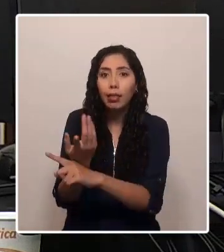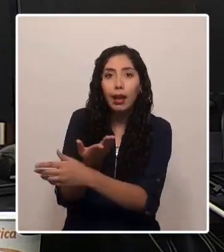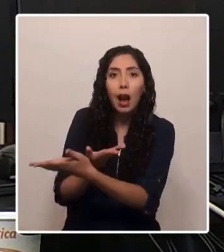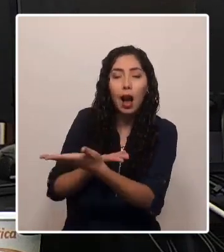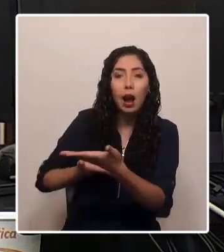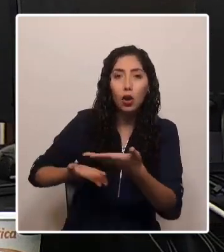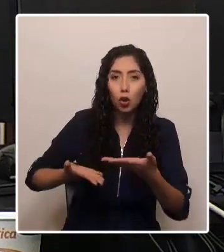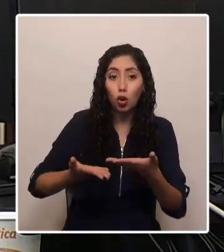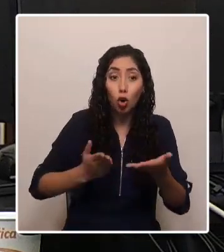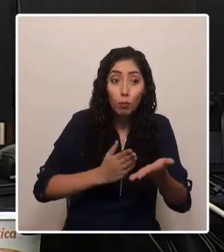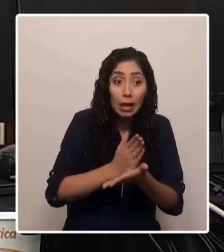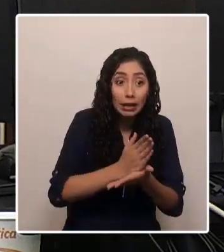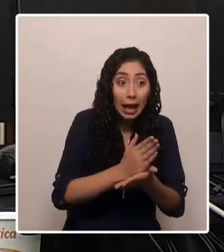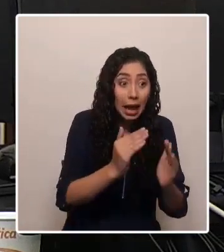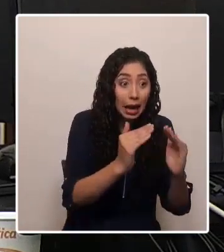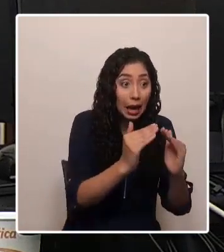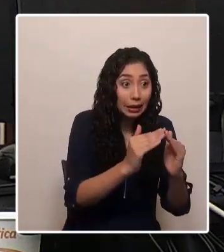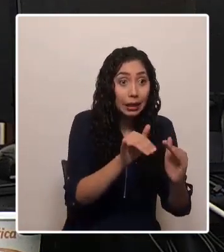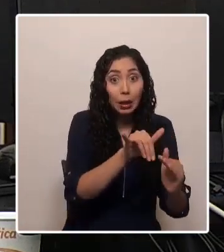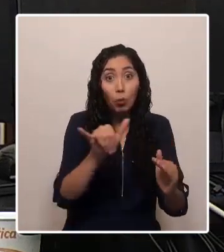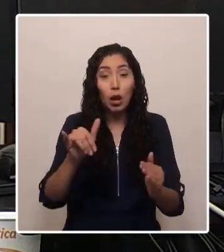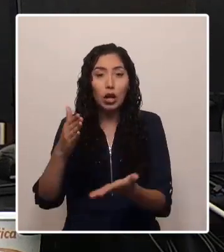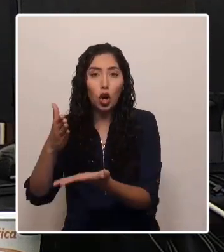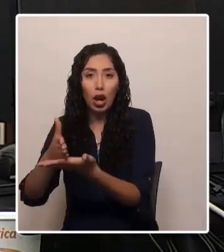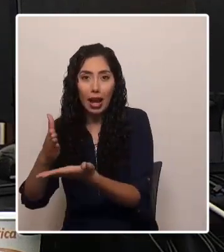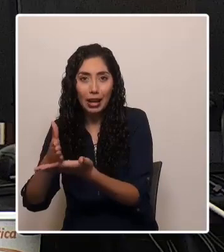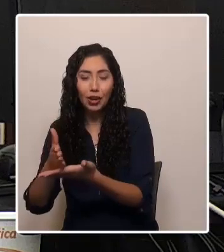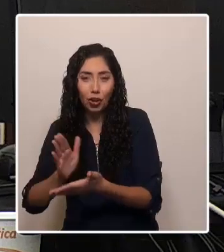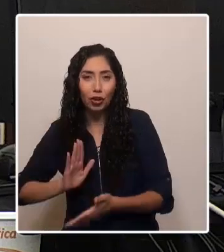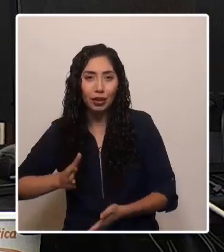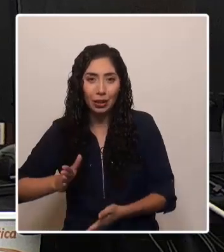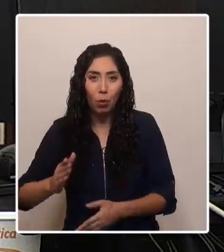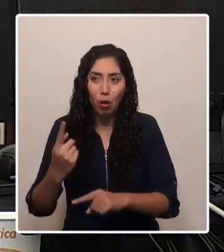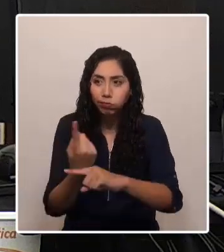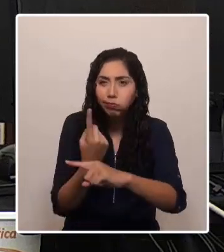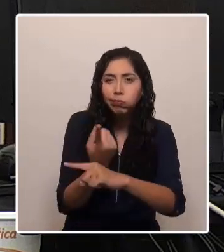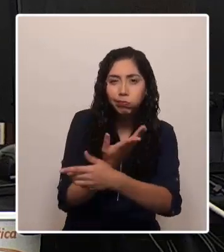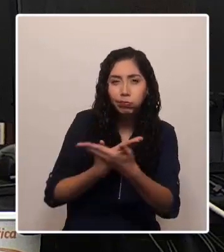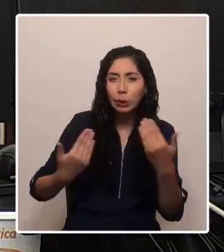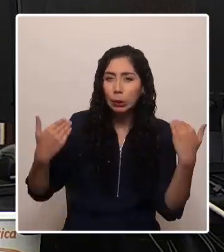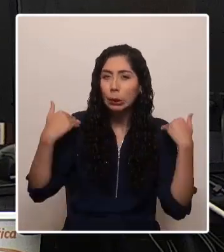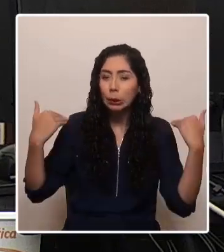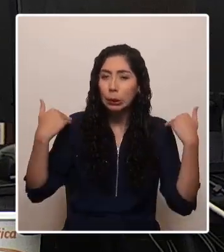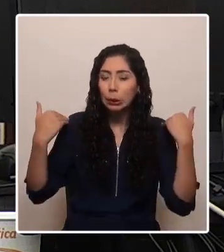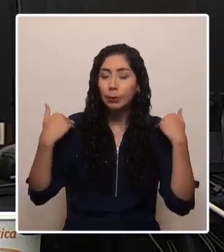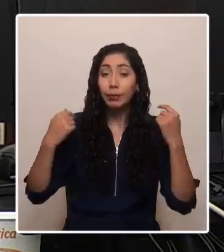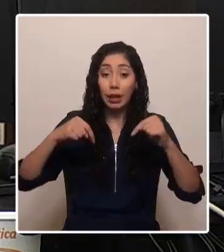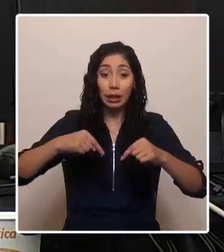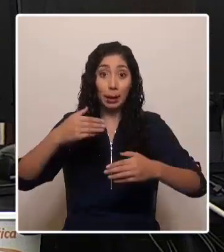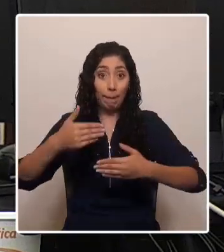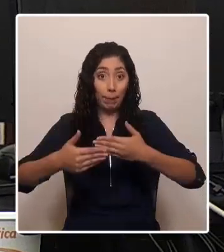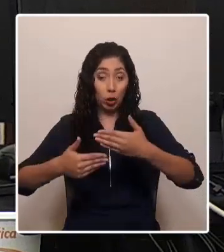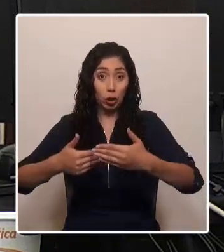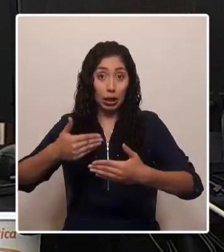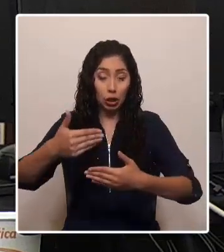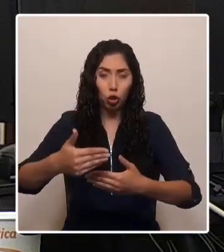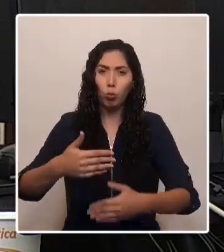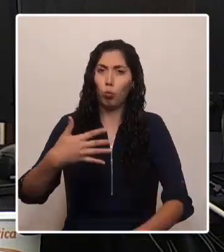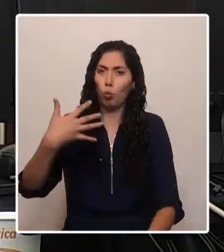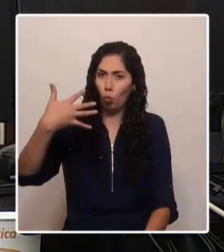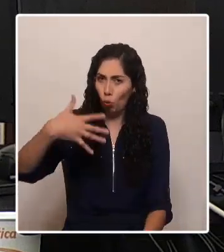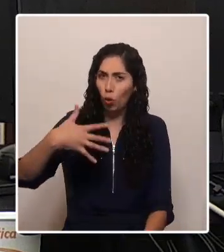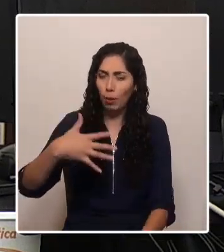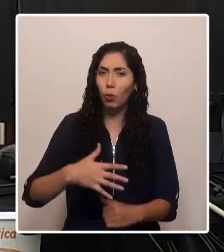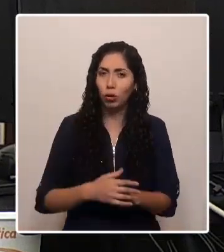la escuela, donde se observa, experimenta, infiere y practica. En este proceso la equivocación es fundamental, porque ayuda